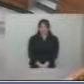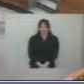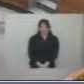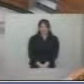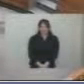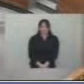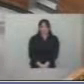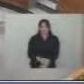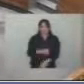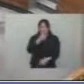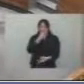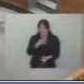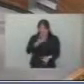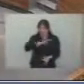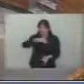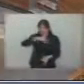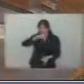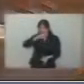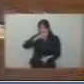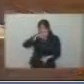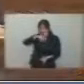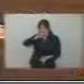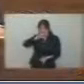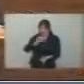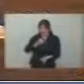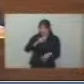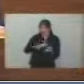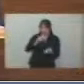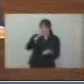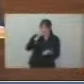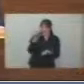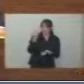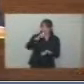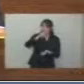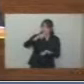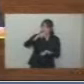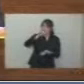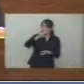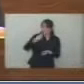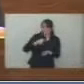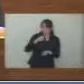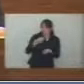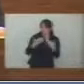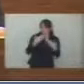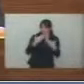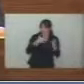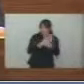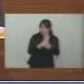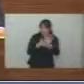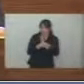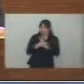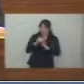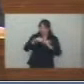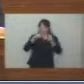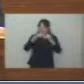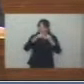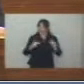Mire, señor Martínez, en el año 2012, del que usted hablaba antes, Asturias ejecutó